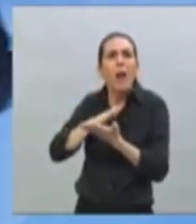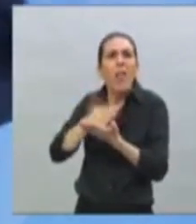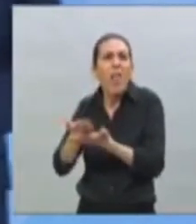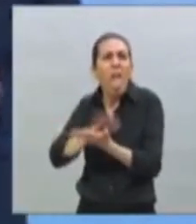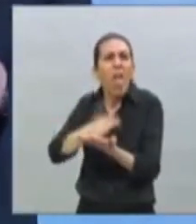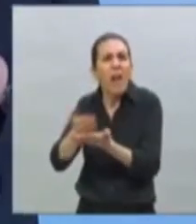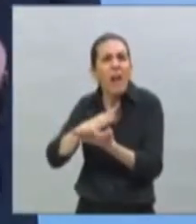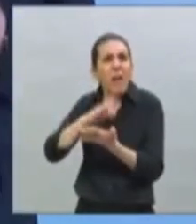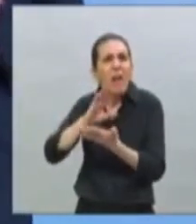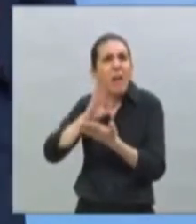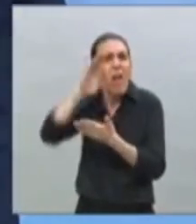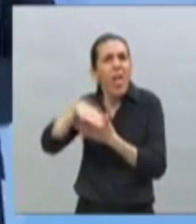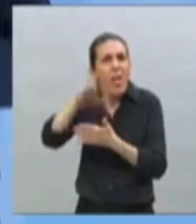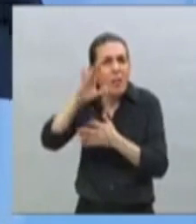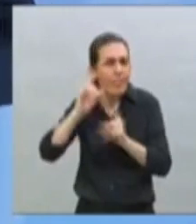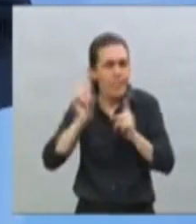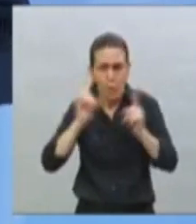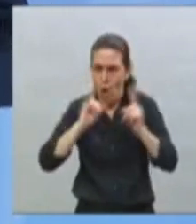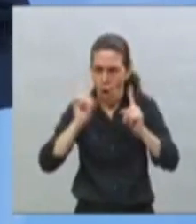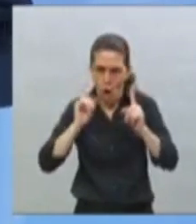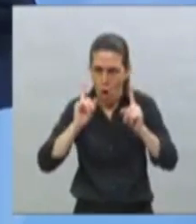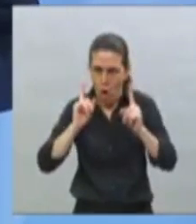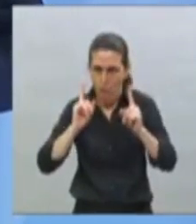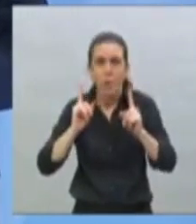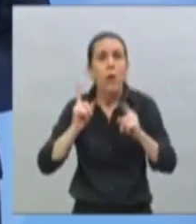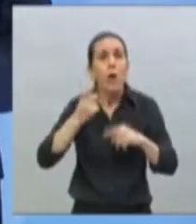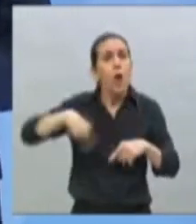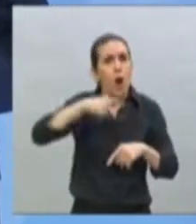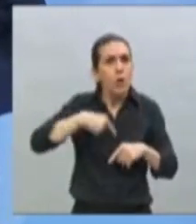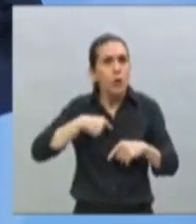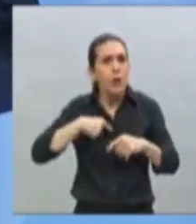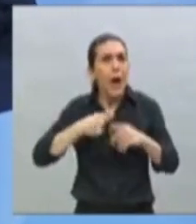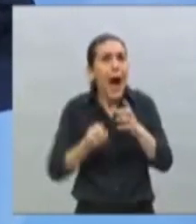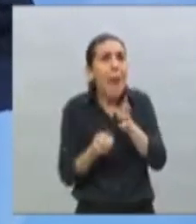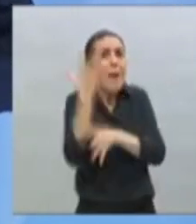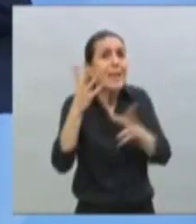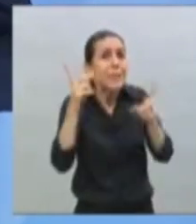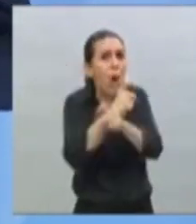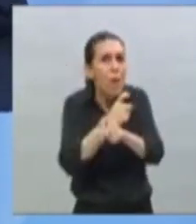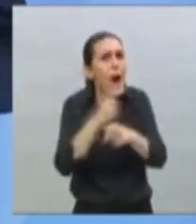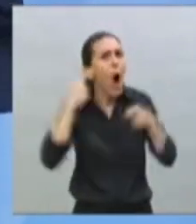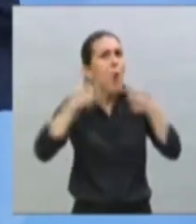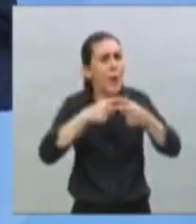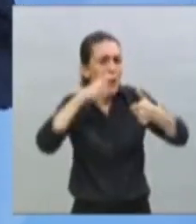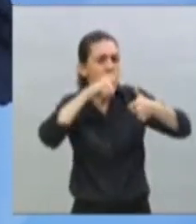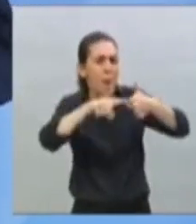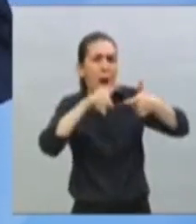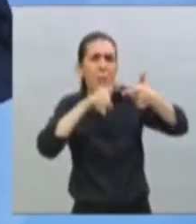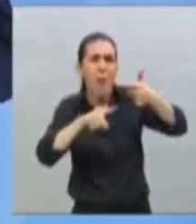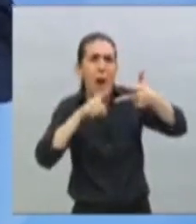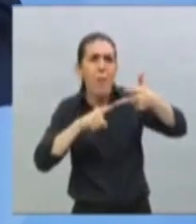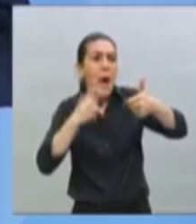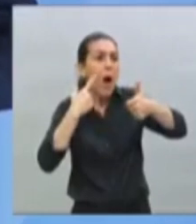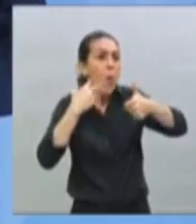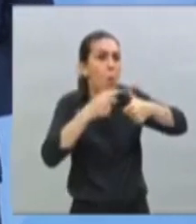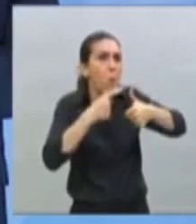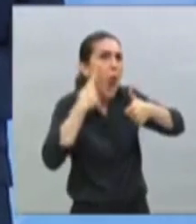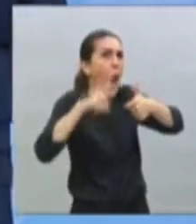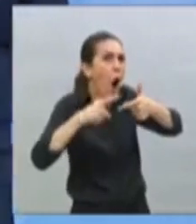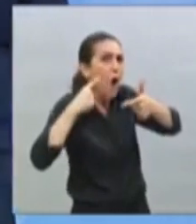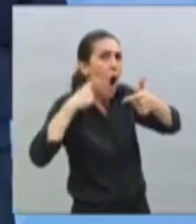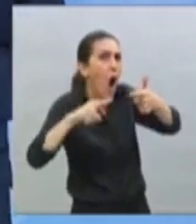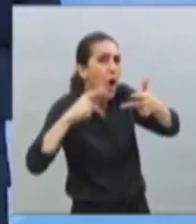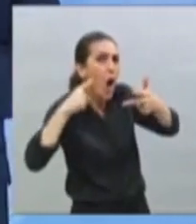así. Cuando nosotros enfrentamos el tema, nos fijamos una serie de objetivos. Y en la medida que esos objetivos se fueron cumpliendo, fuimos